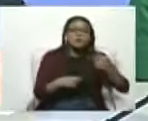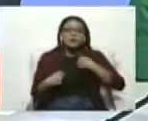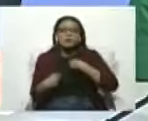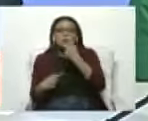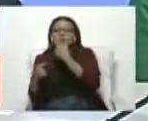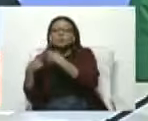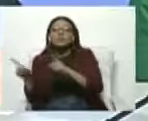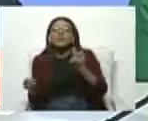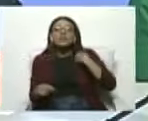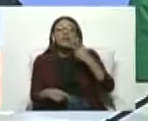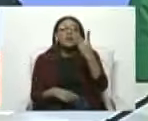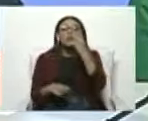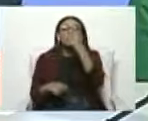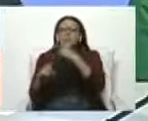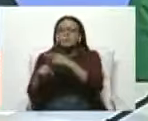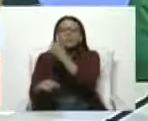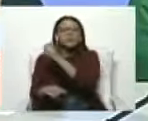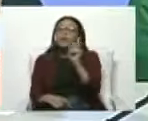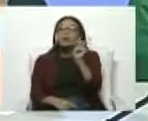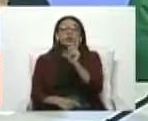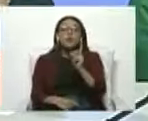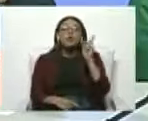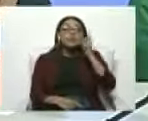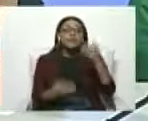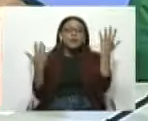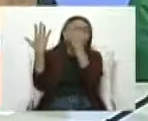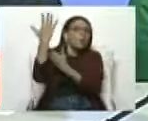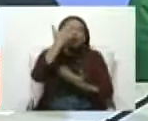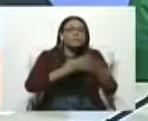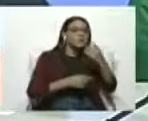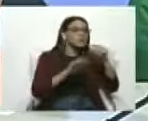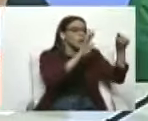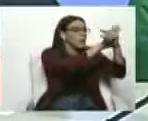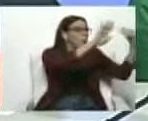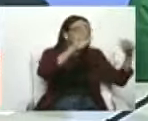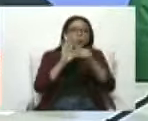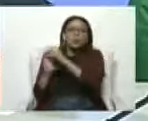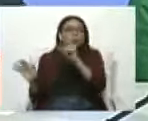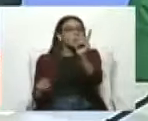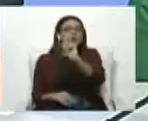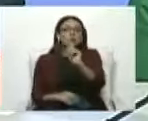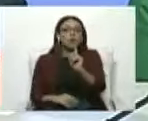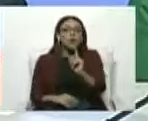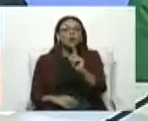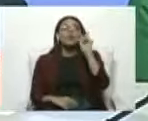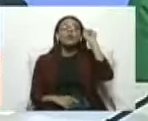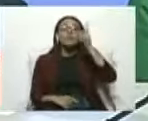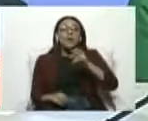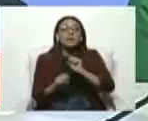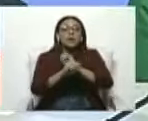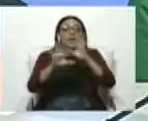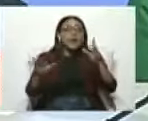señor no sabía. ¿Y a quién lo metió en ese 1x10 sin que el señor supiera? Es un irresponsable.